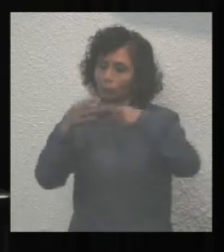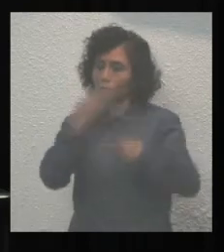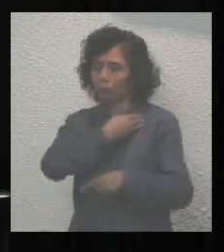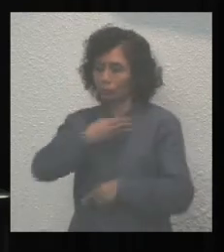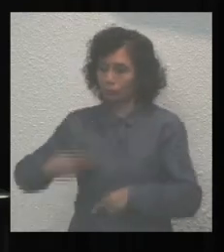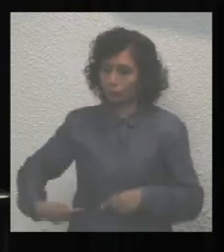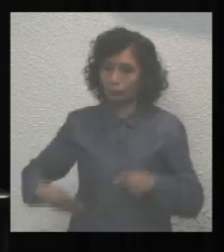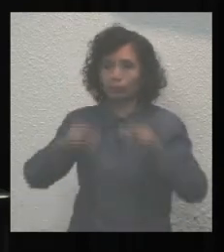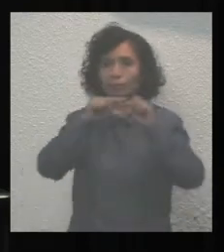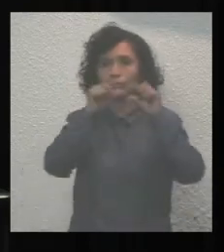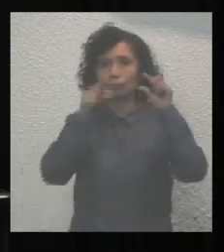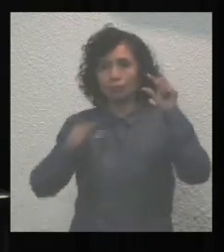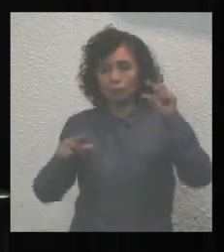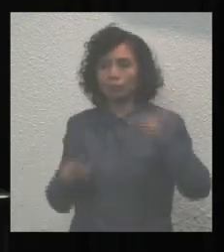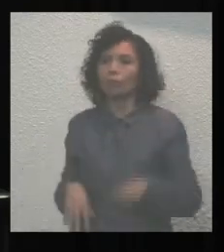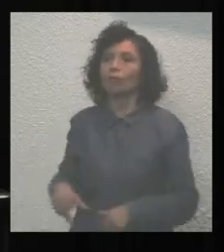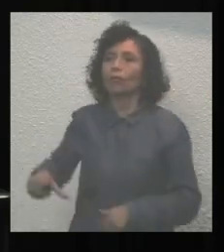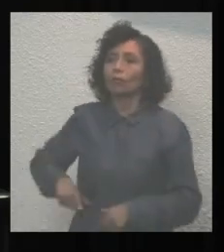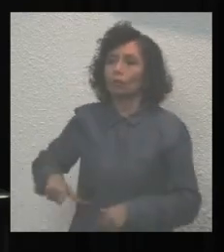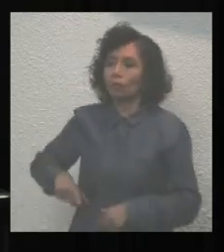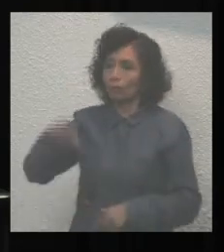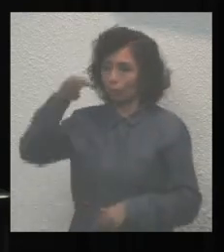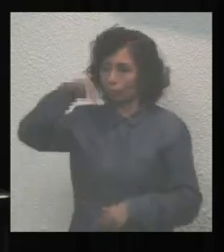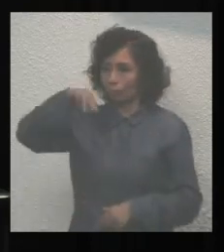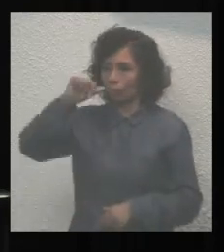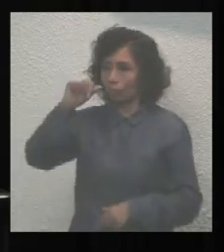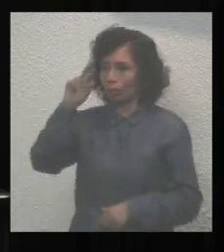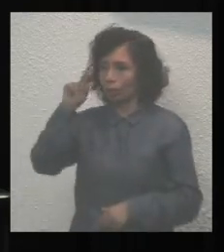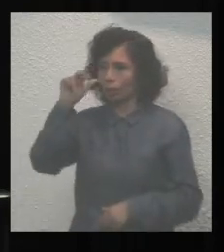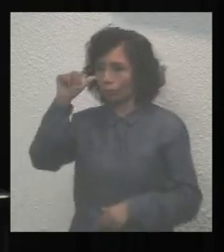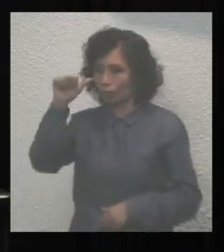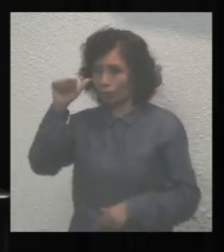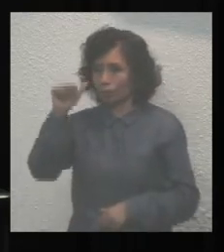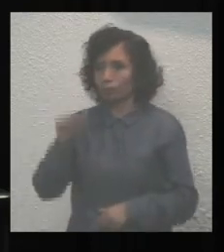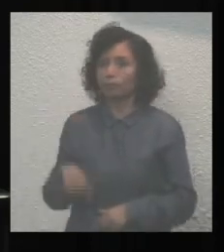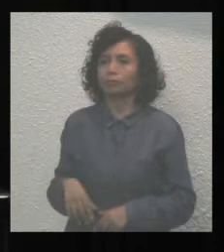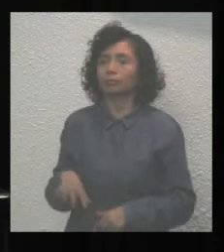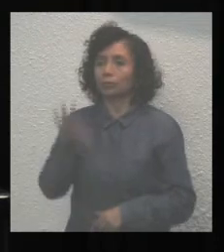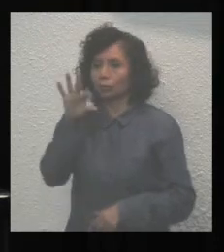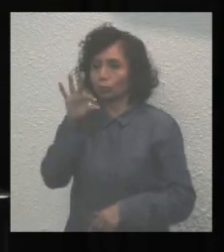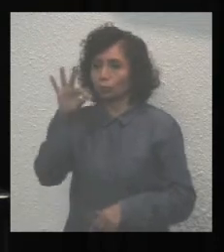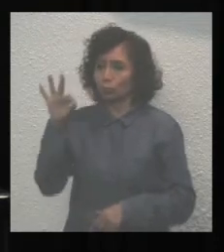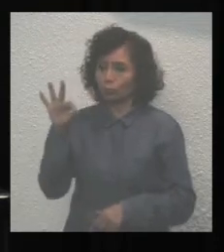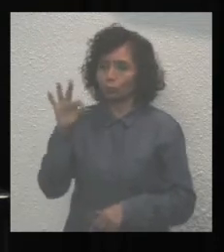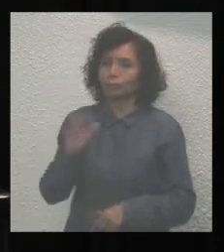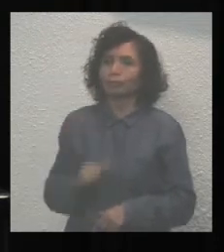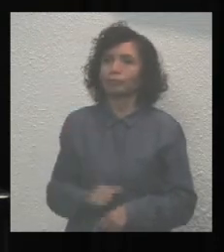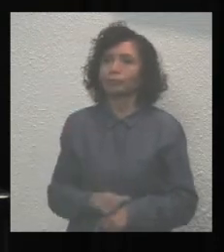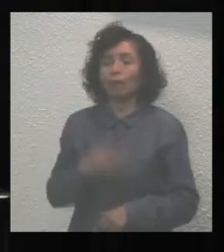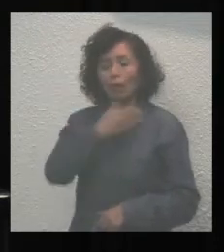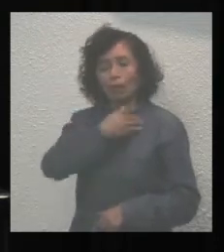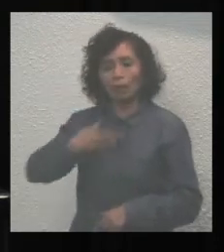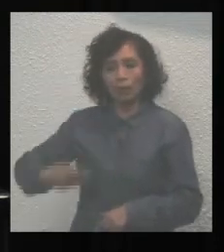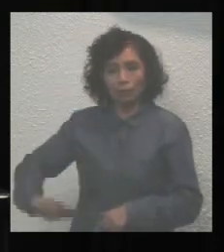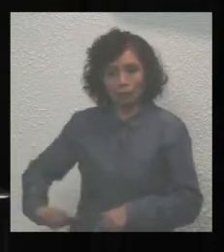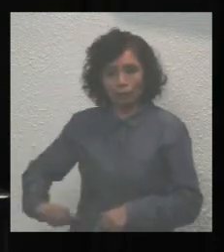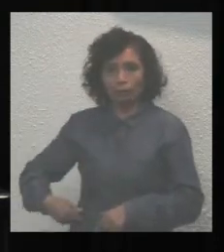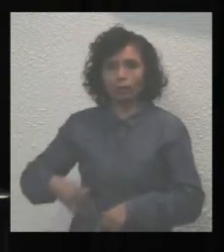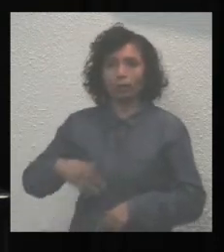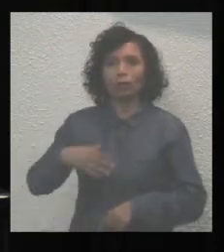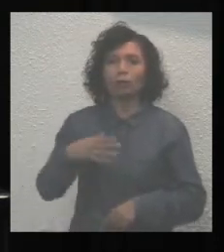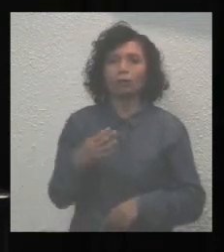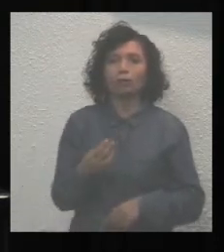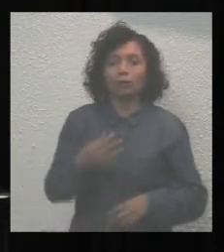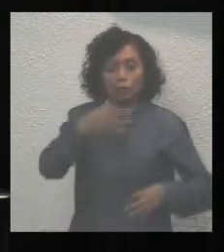gobernadora electa amara lezama diputado renán sánchez tajonar presidente del tribunal superior de